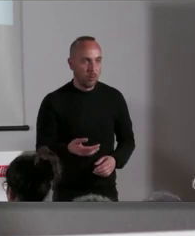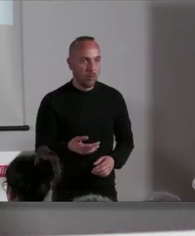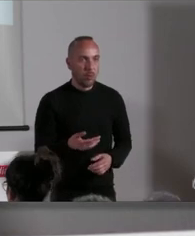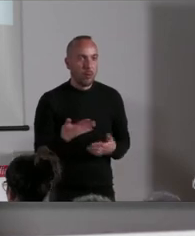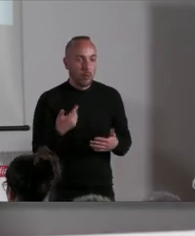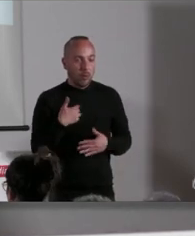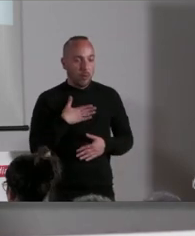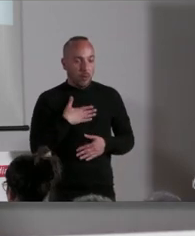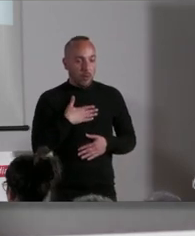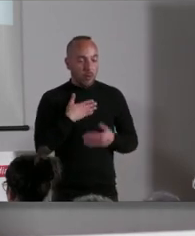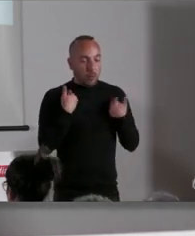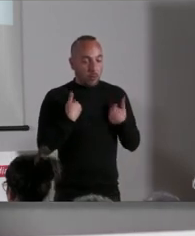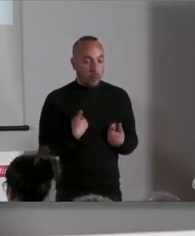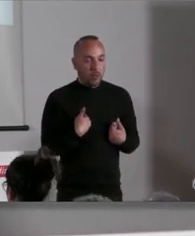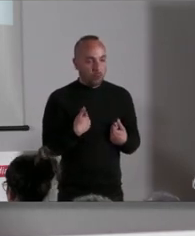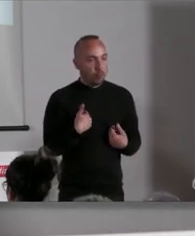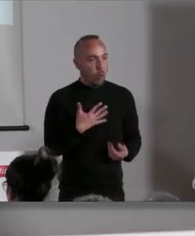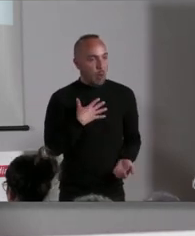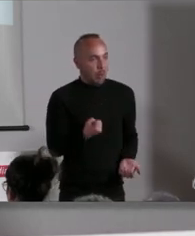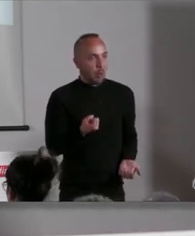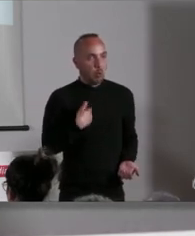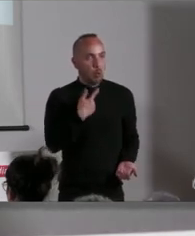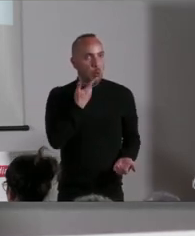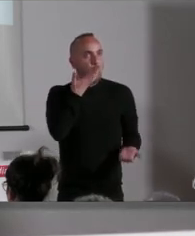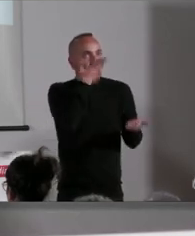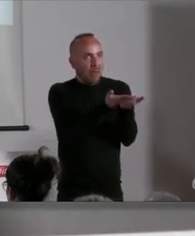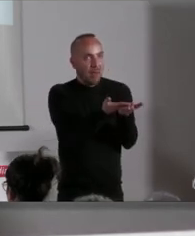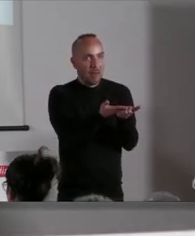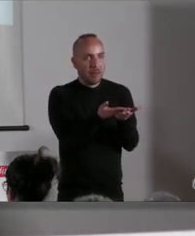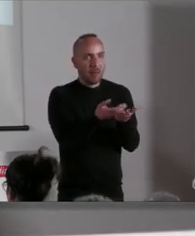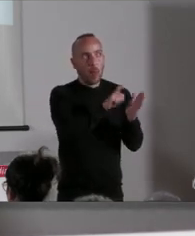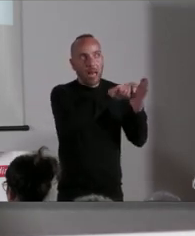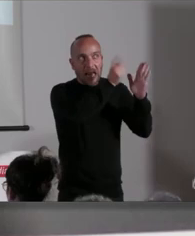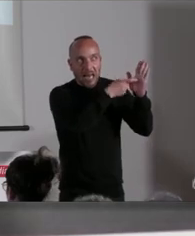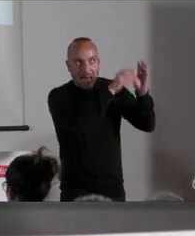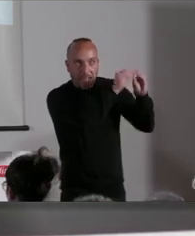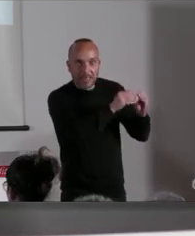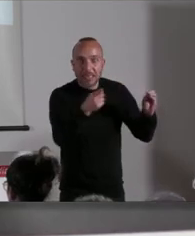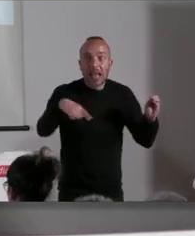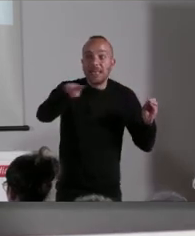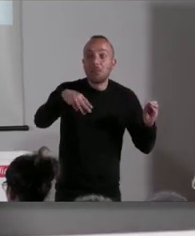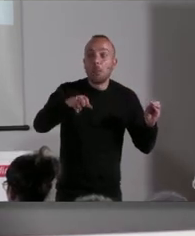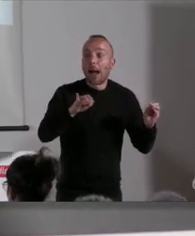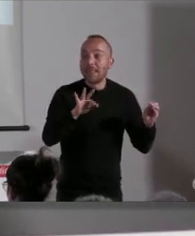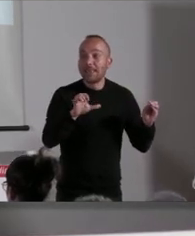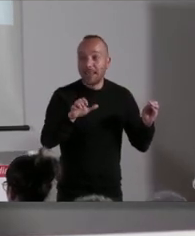bueno, yo por mi parte lo que sí me voy a atrever a pedir es que cuando se legisle o legisléis, Maite,